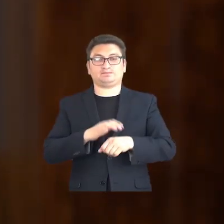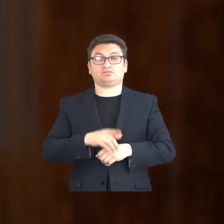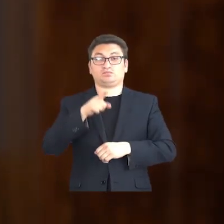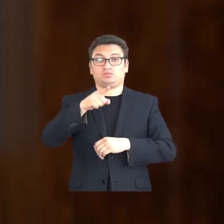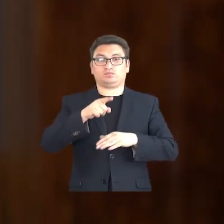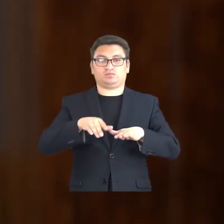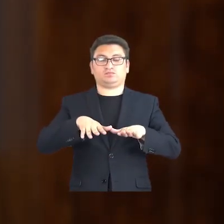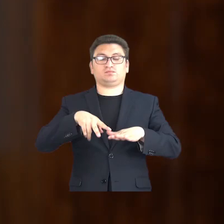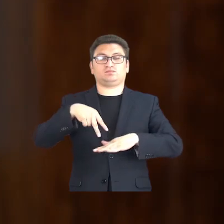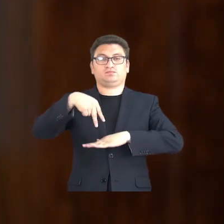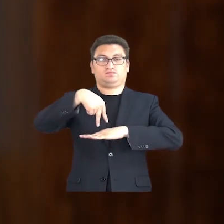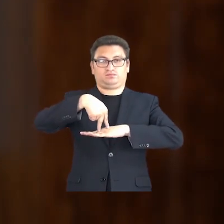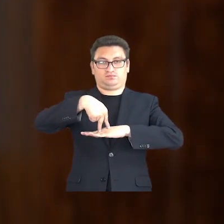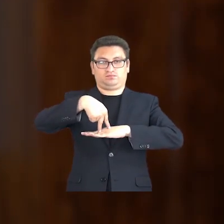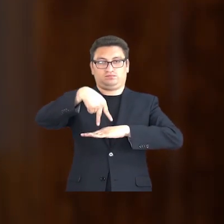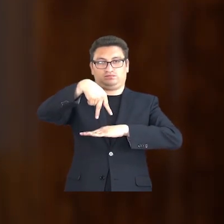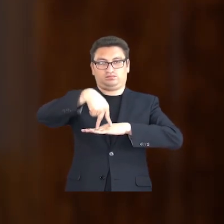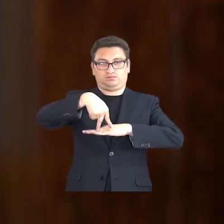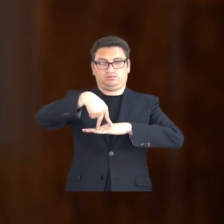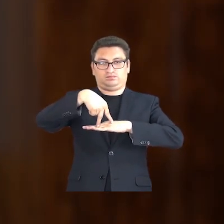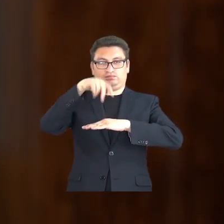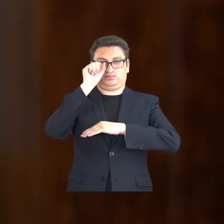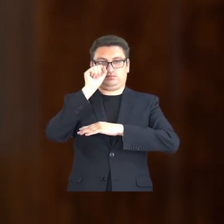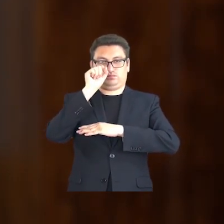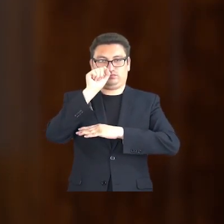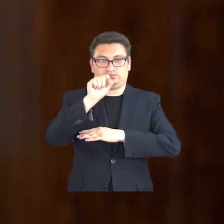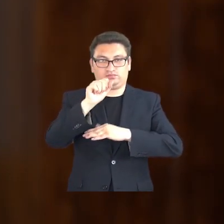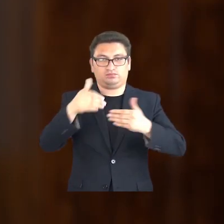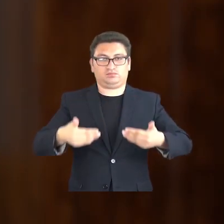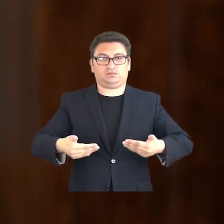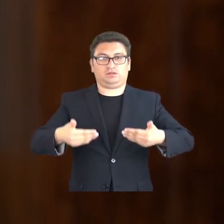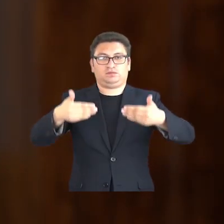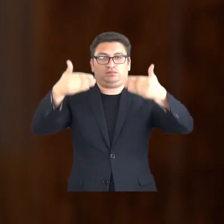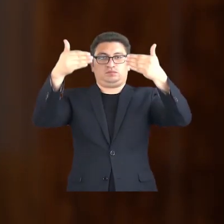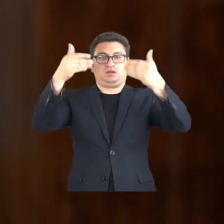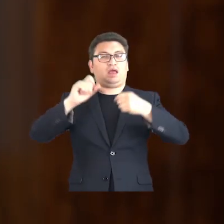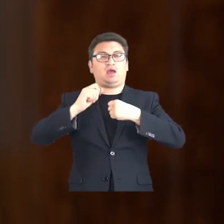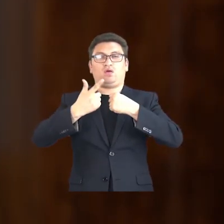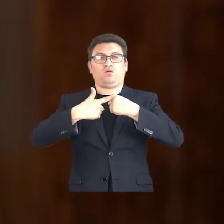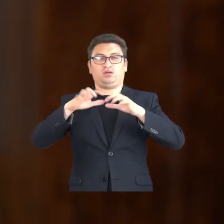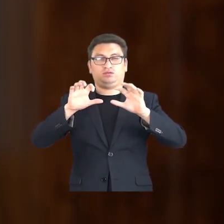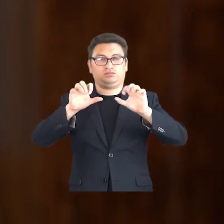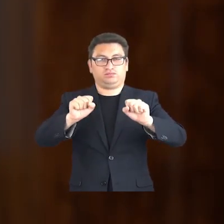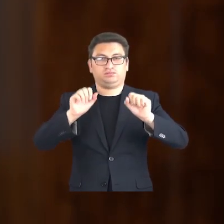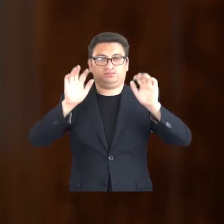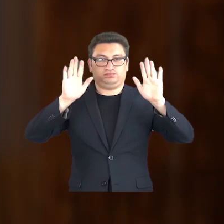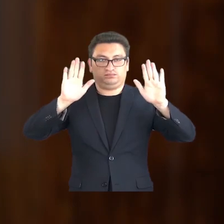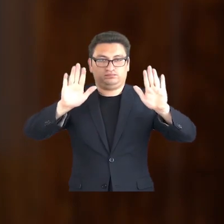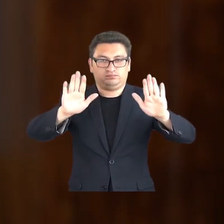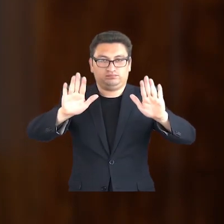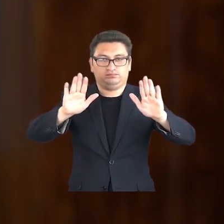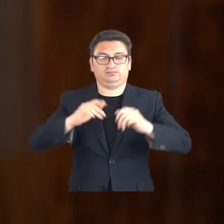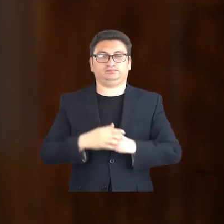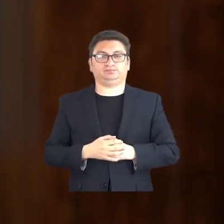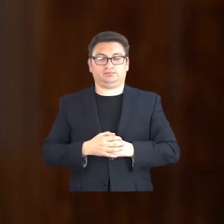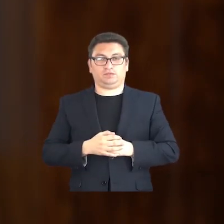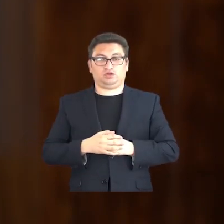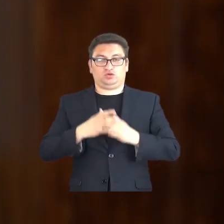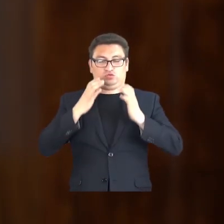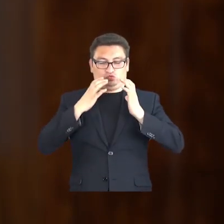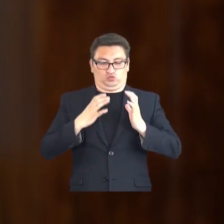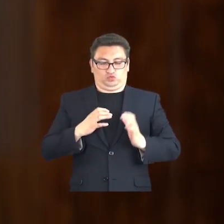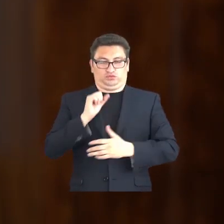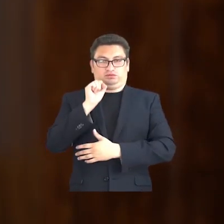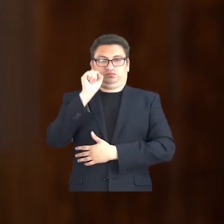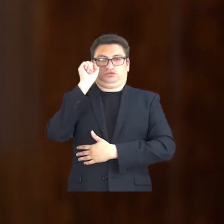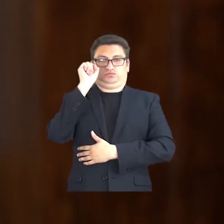Párate con los pies separados e inclinado hacia adelante contra la pared o algo resistente para apoyarte. Mantén el